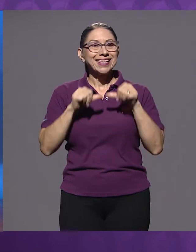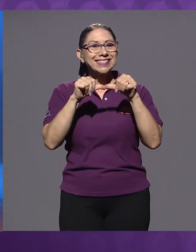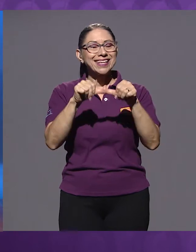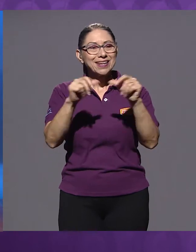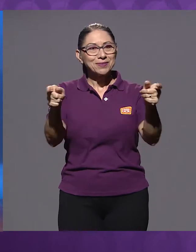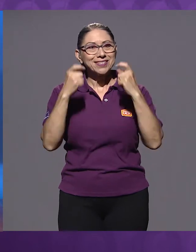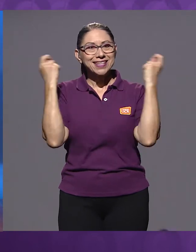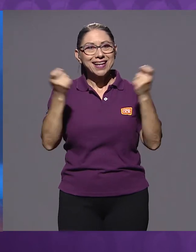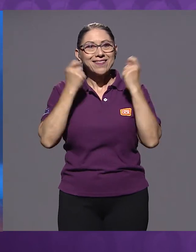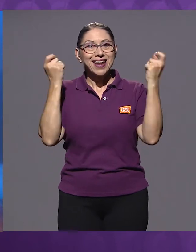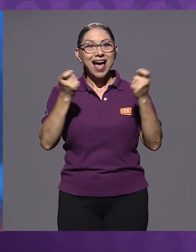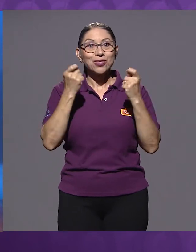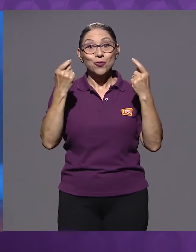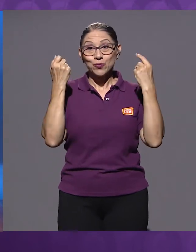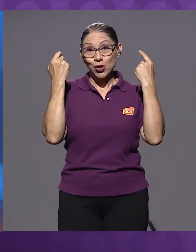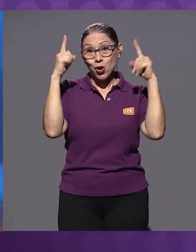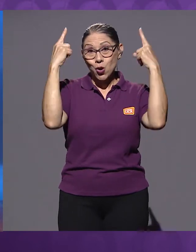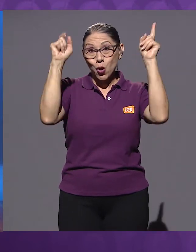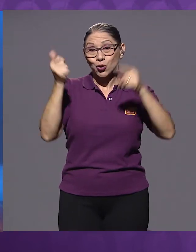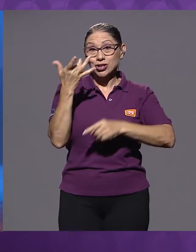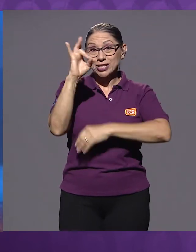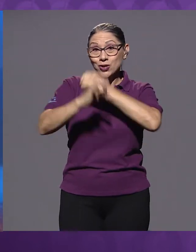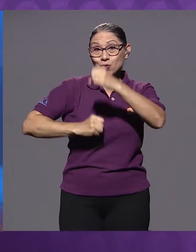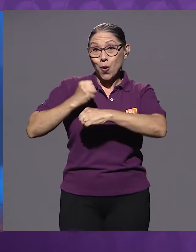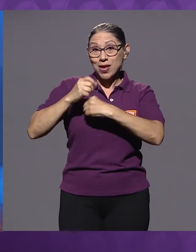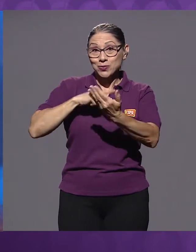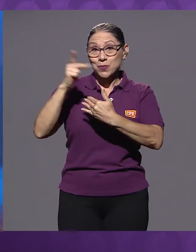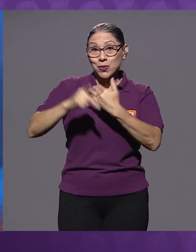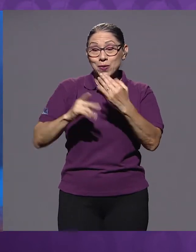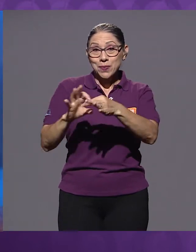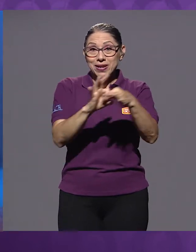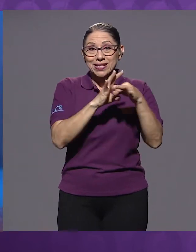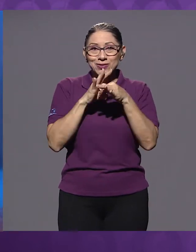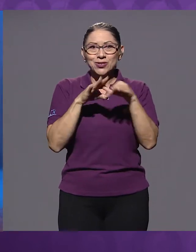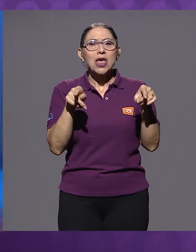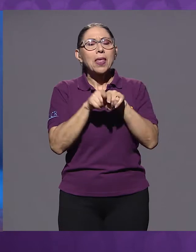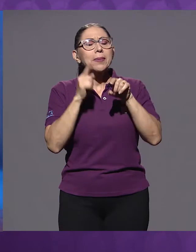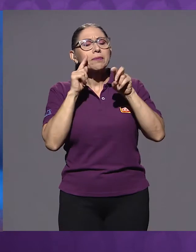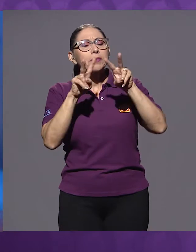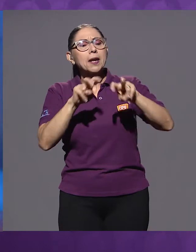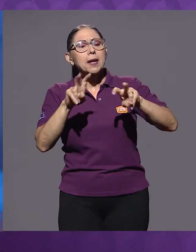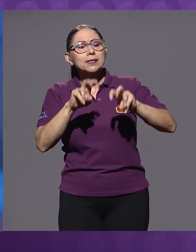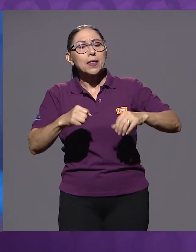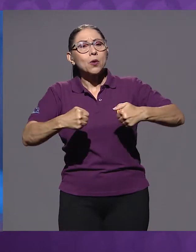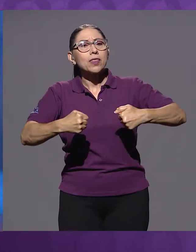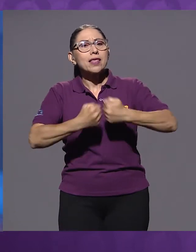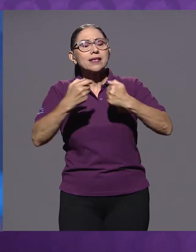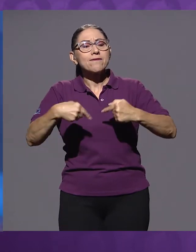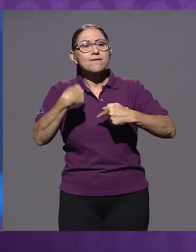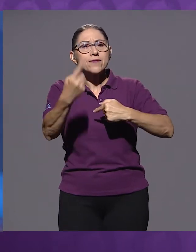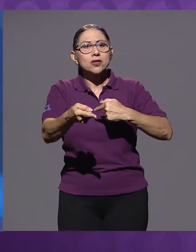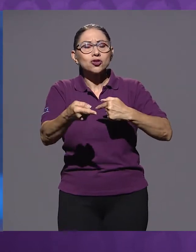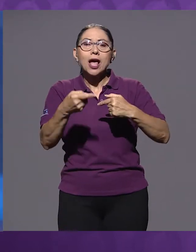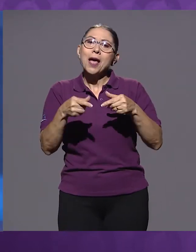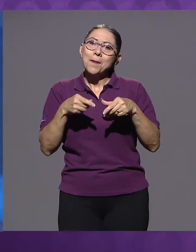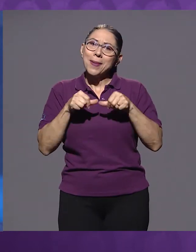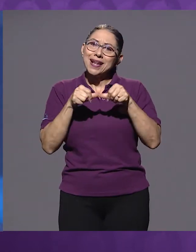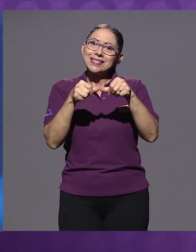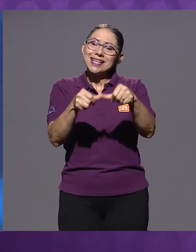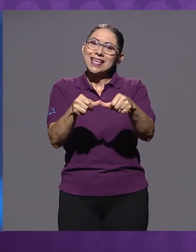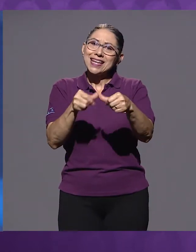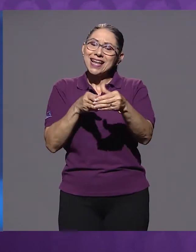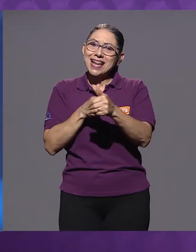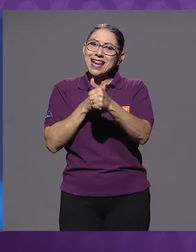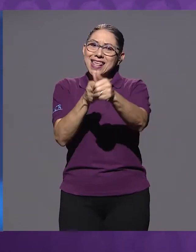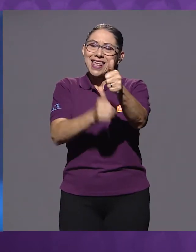Seguiremos celebrando los logros de los 18 años de Nexos al aire, pero también analizando los desafíos que tenemos para seguir liderando la